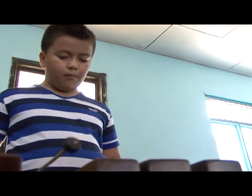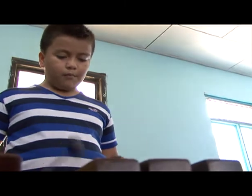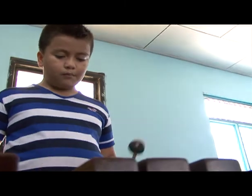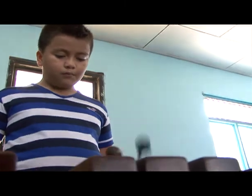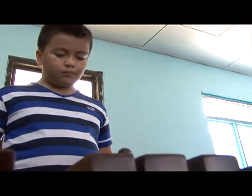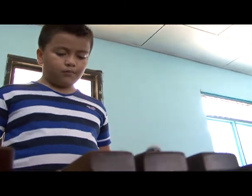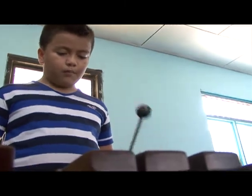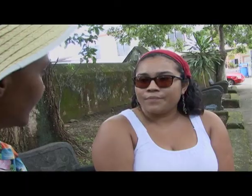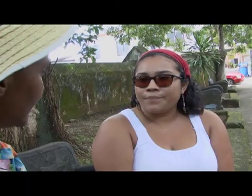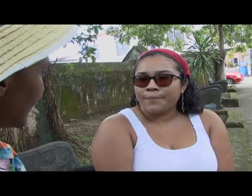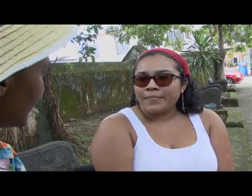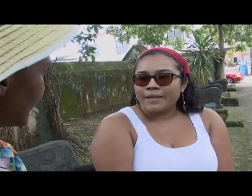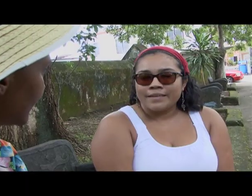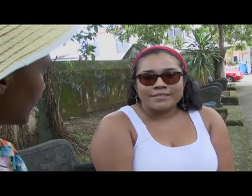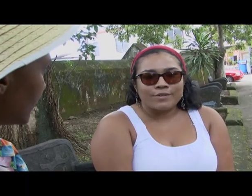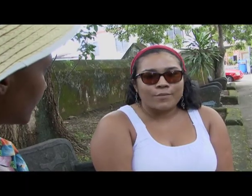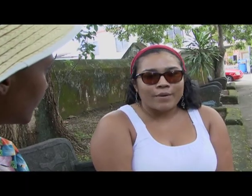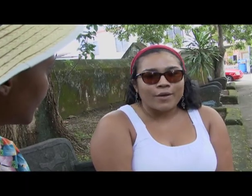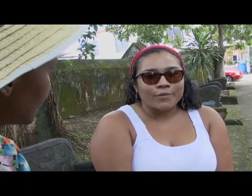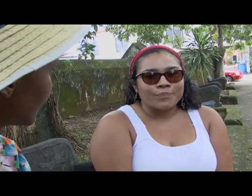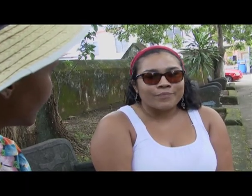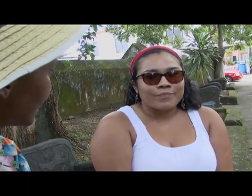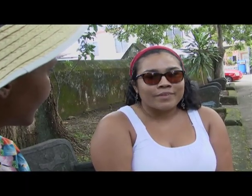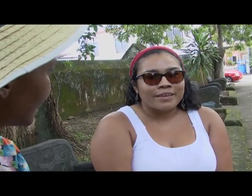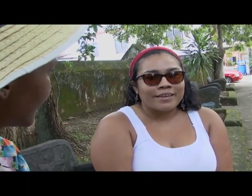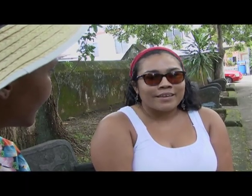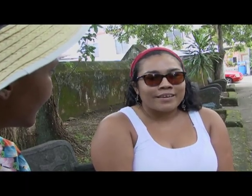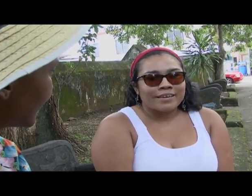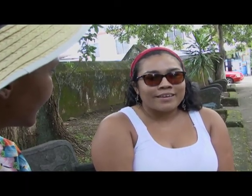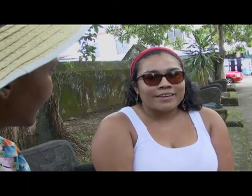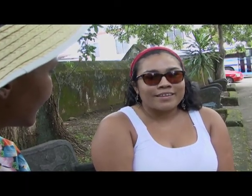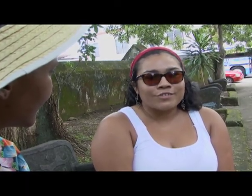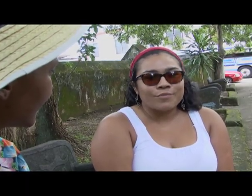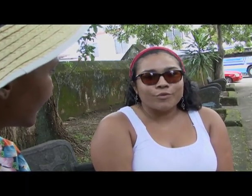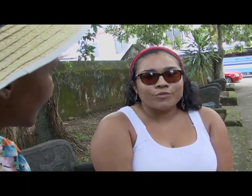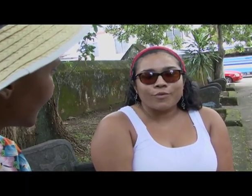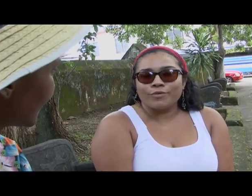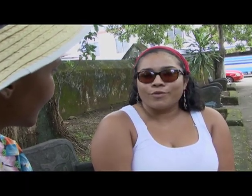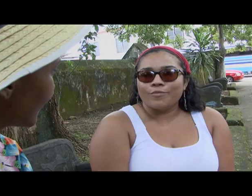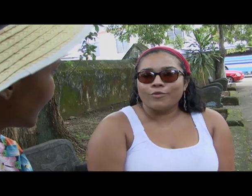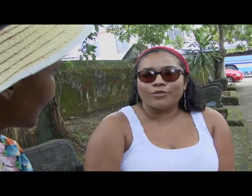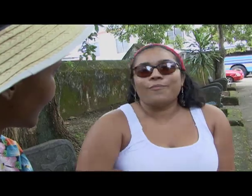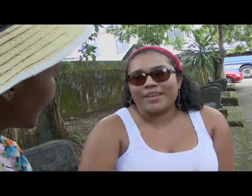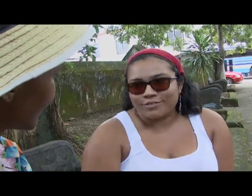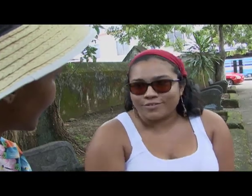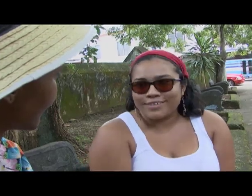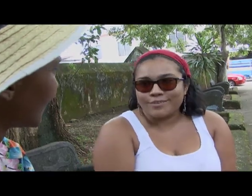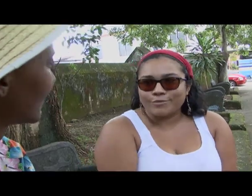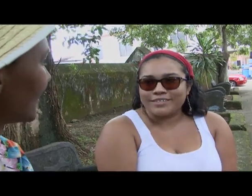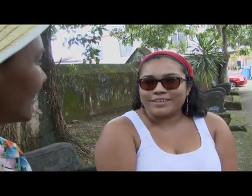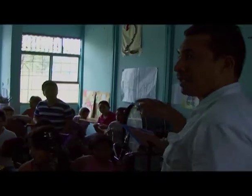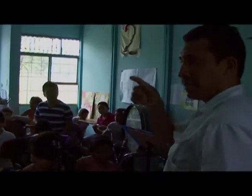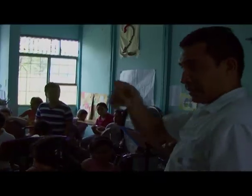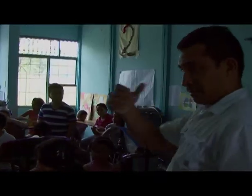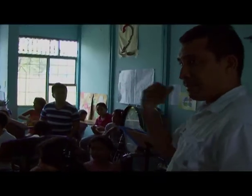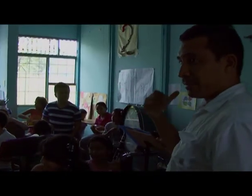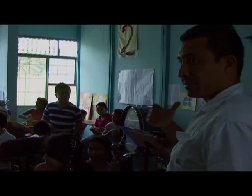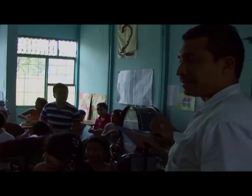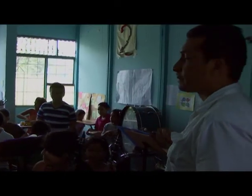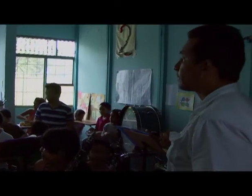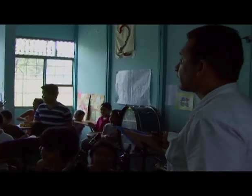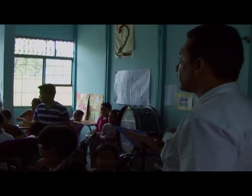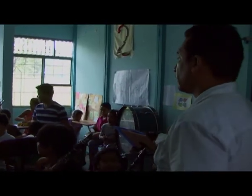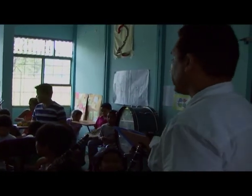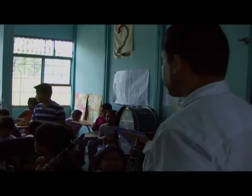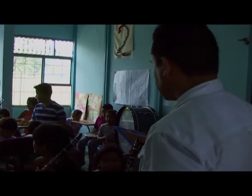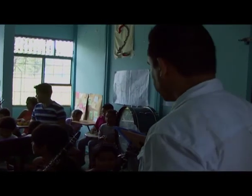nada. Sincopado, ¿qué es? Sincopado. Es como un tropiezo en la música. O sea, va el tiempo